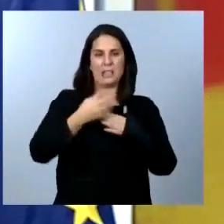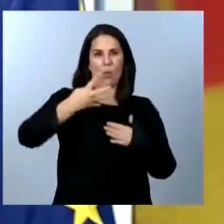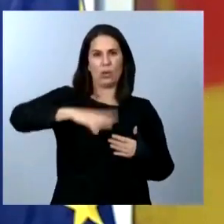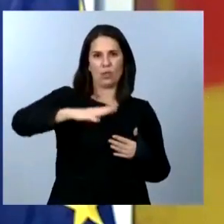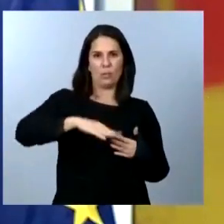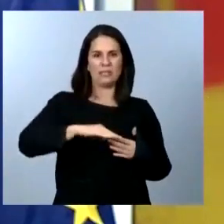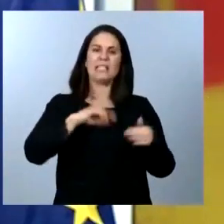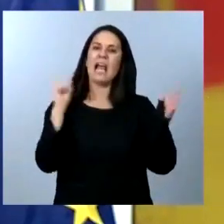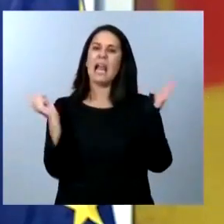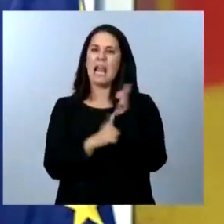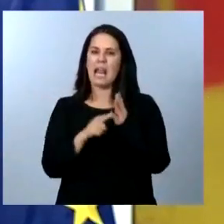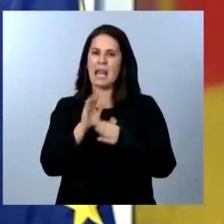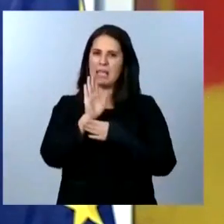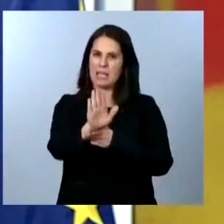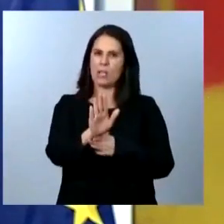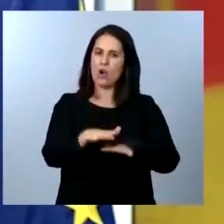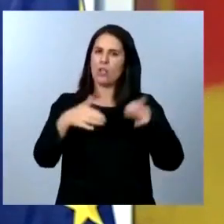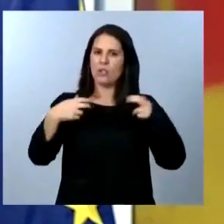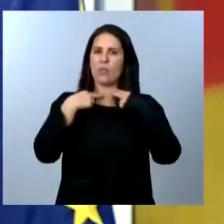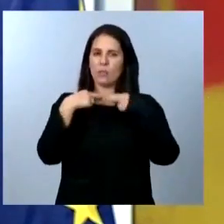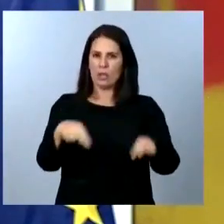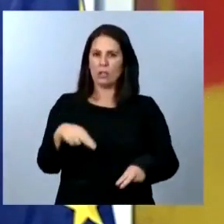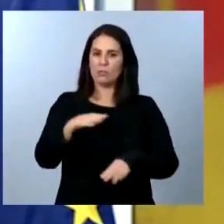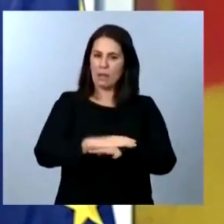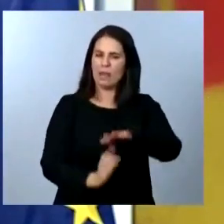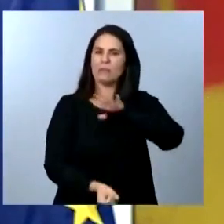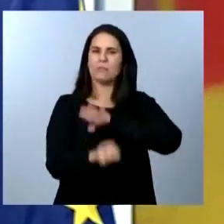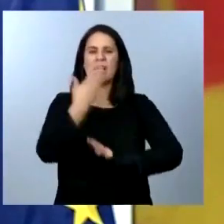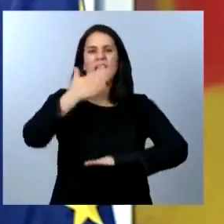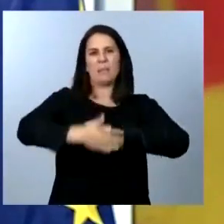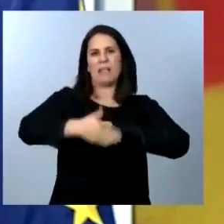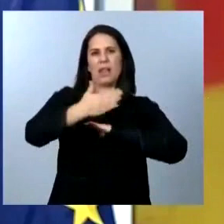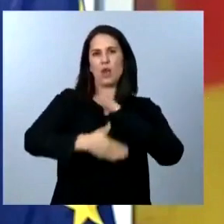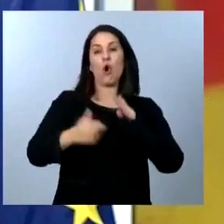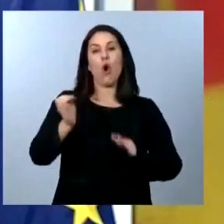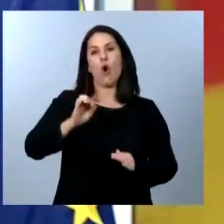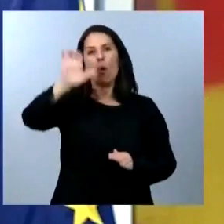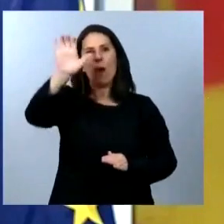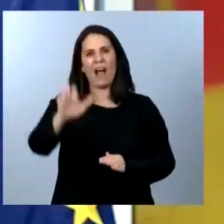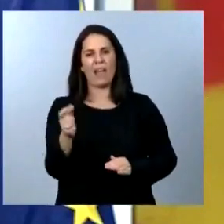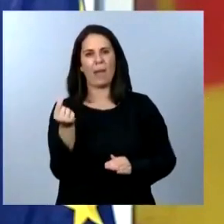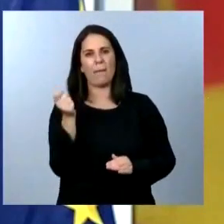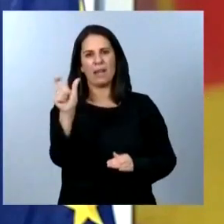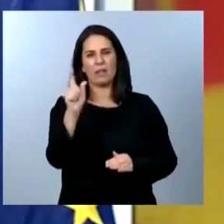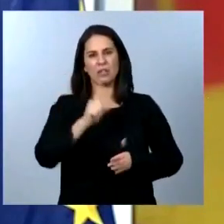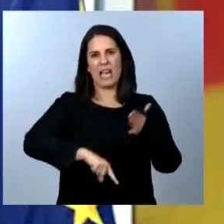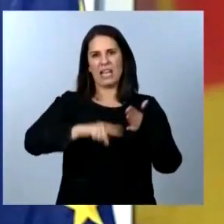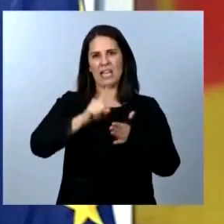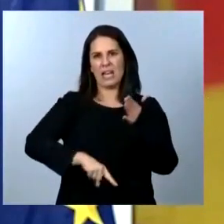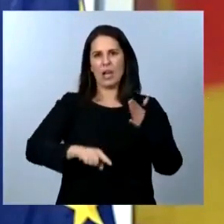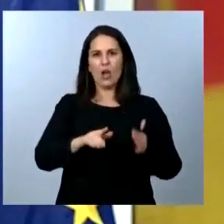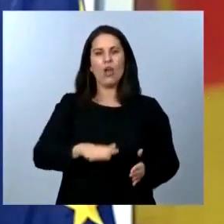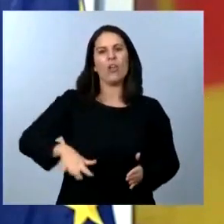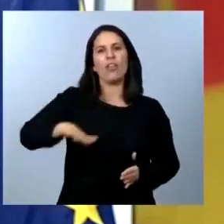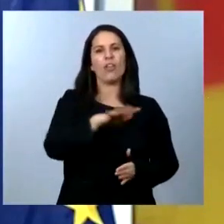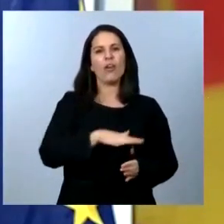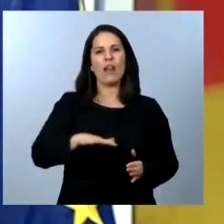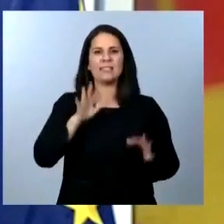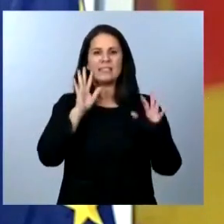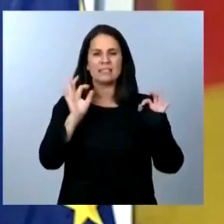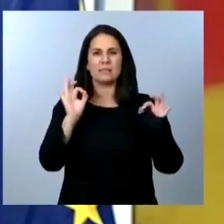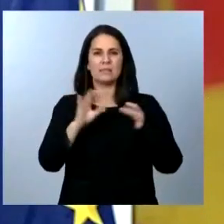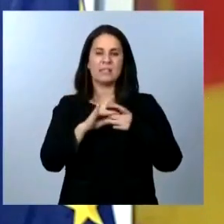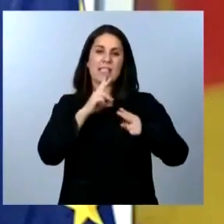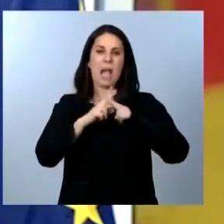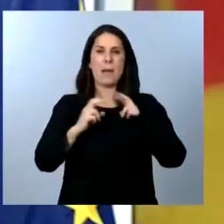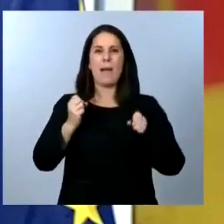que permita establecer mecanismos de limitación o de bajada de los precios del alquiler en zonas de mercado tensionado, tanto en los nuevos